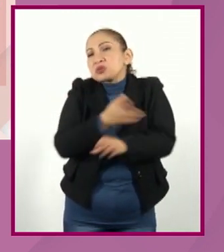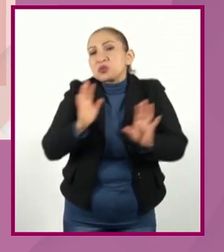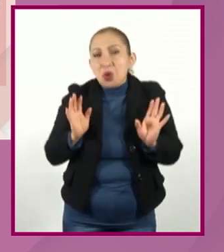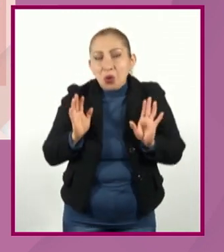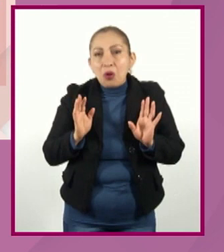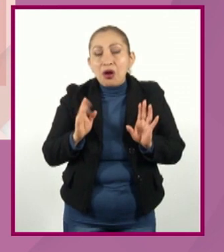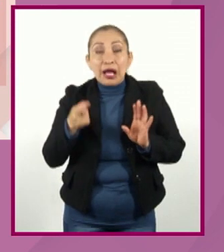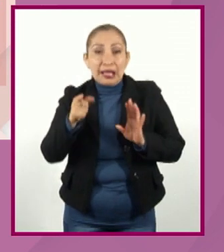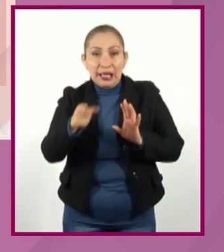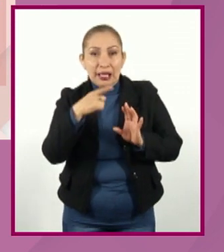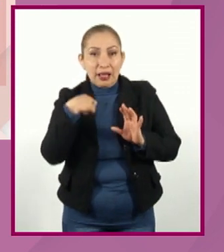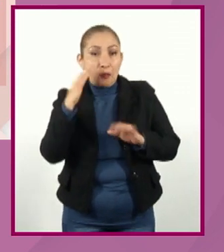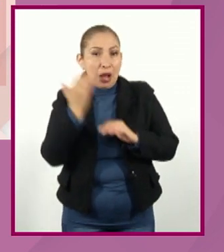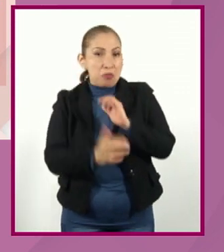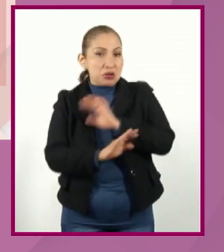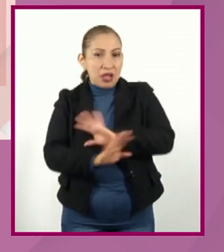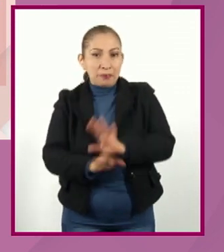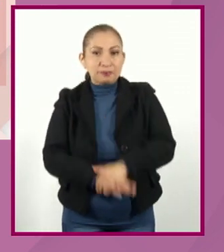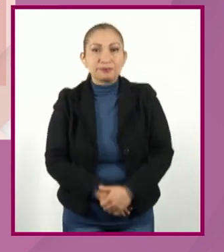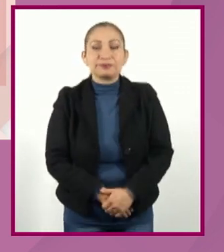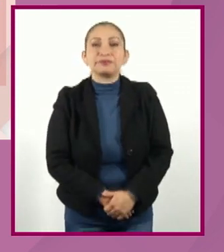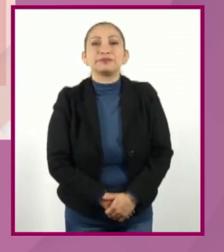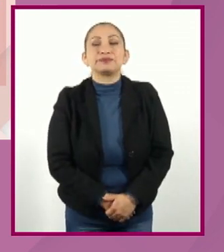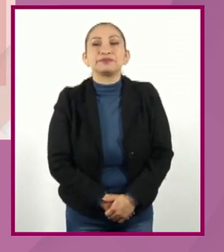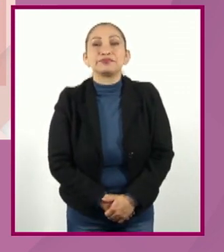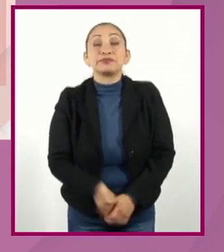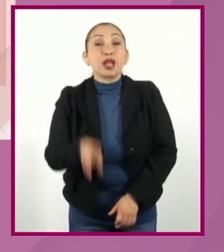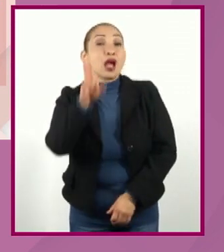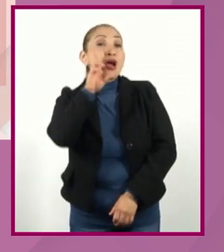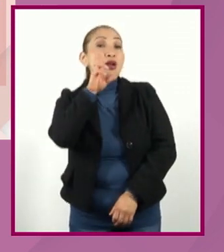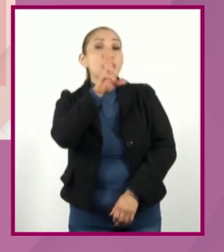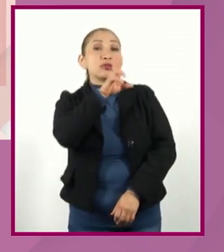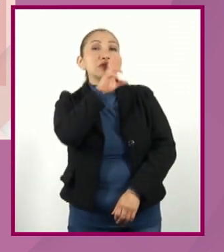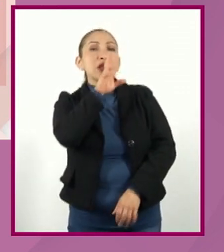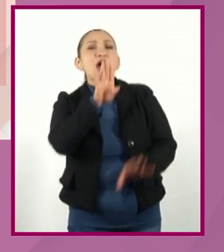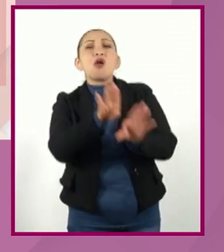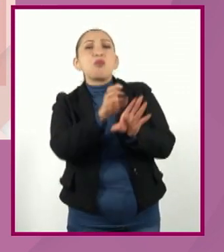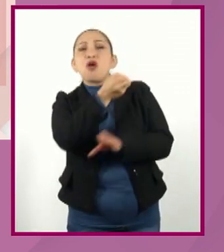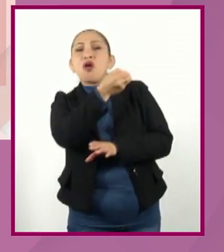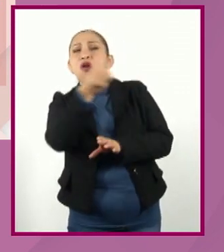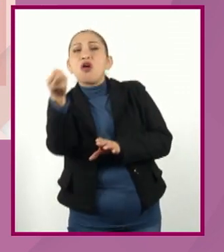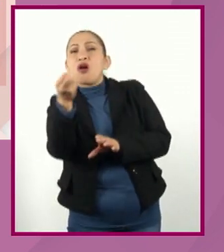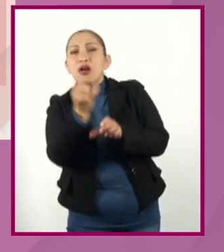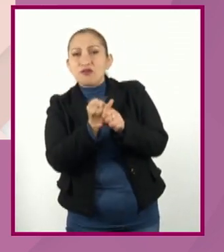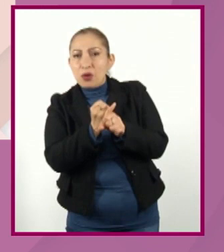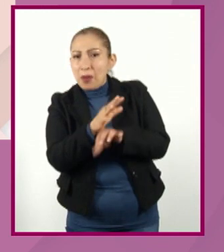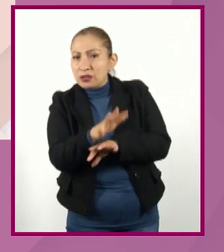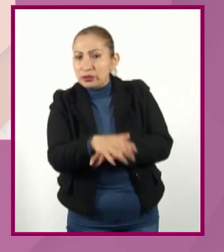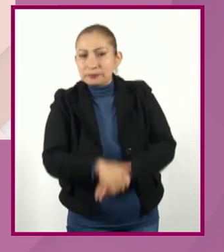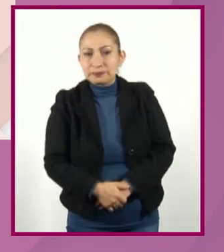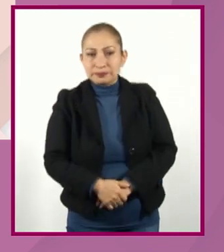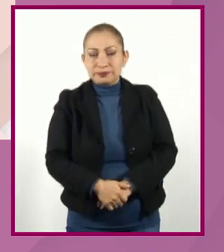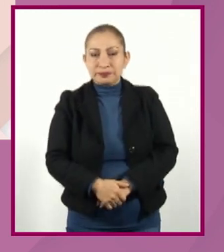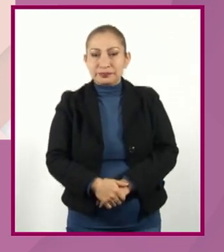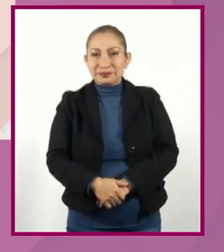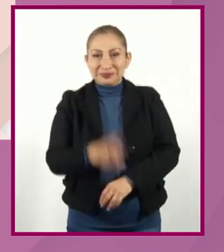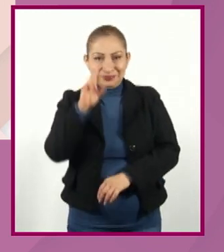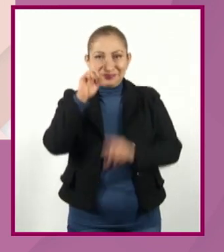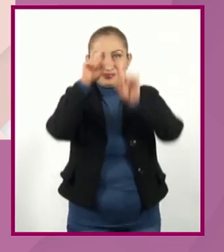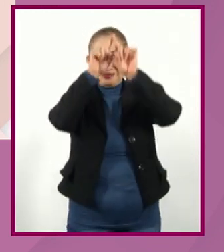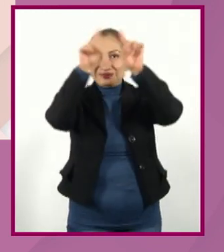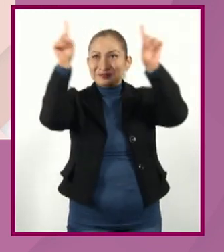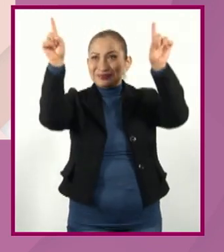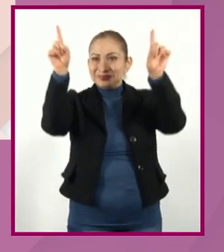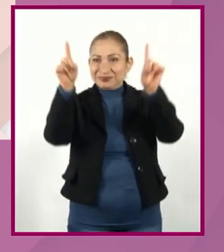acontecimiento y se da cierre al hecho. En las noticias, ¿cómo se organiza la información? La pirámide invertida